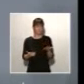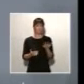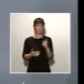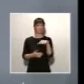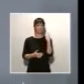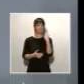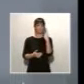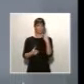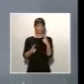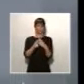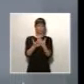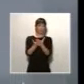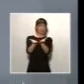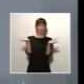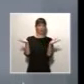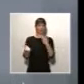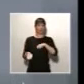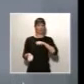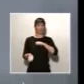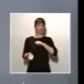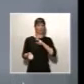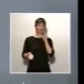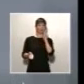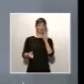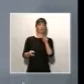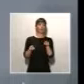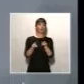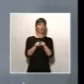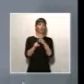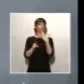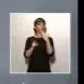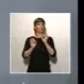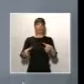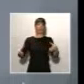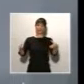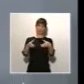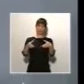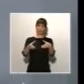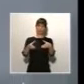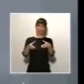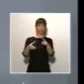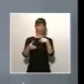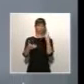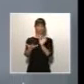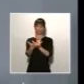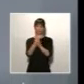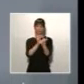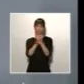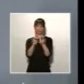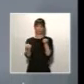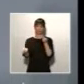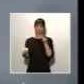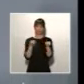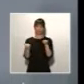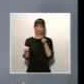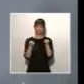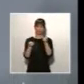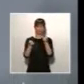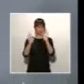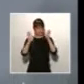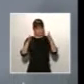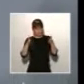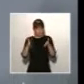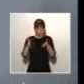española como un equipo y tenemos que estar todos coordinados y perfectamente encauzados a